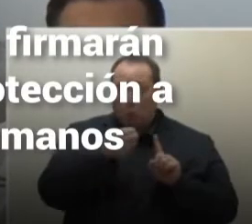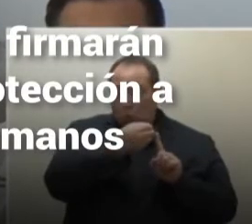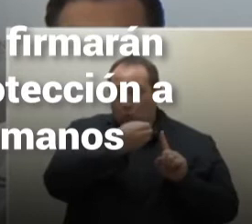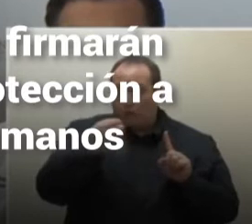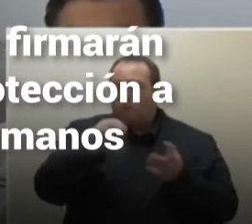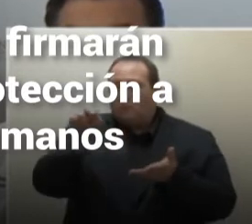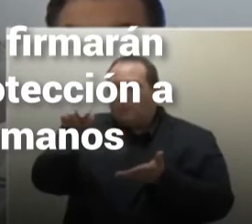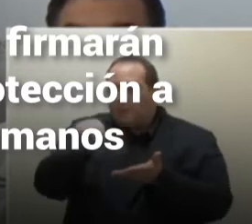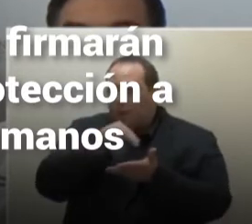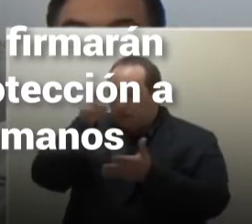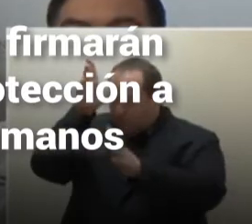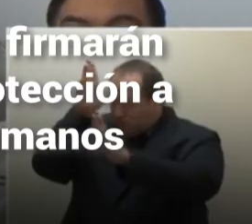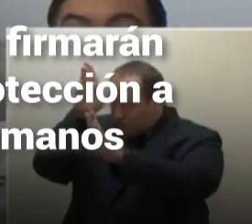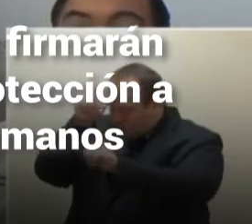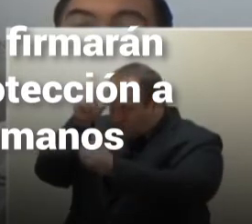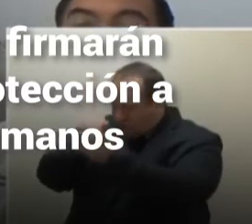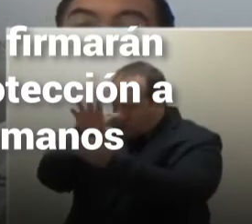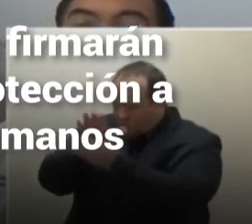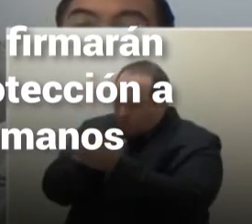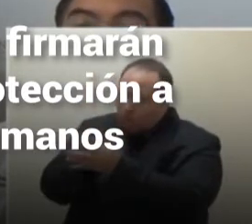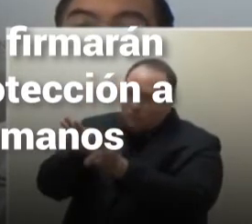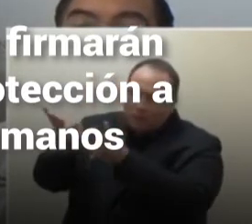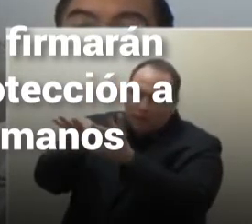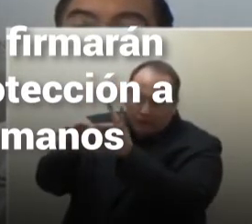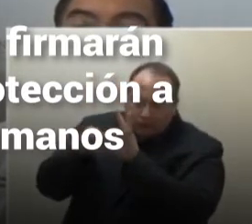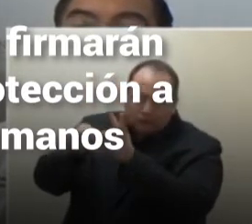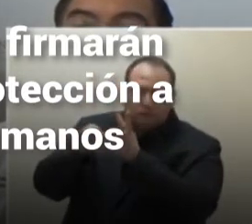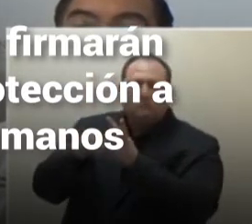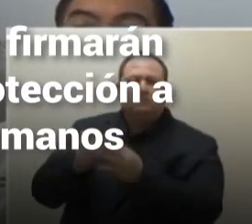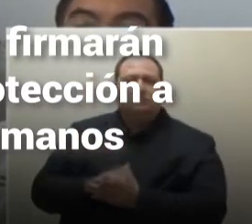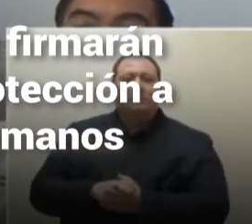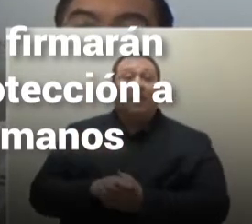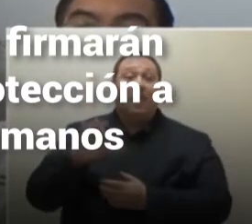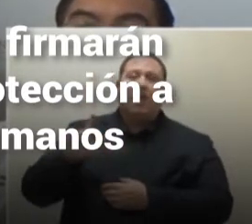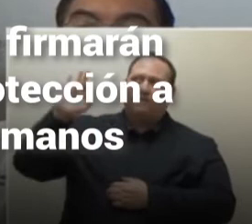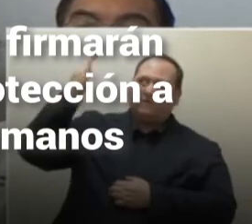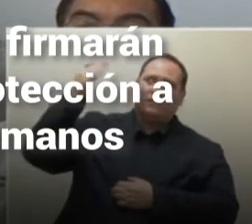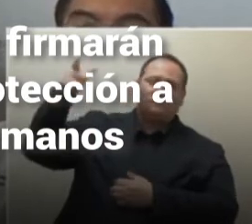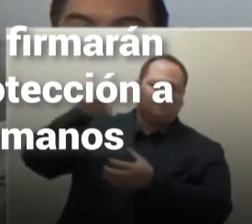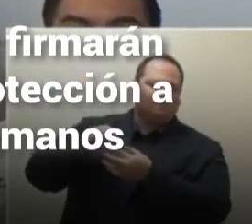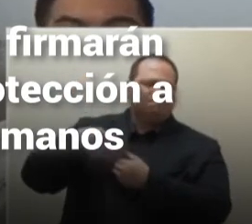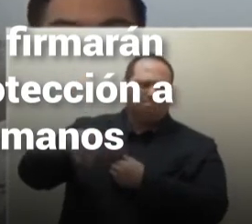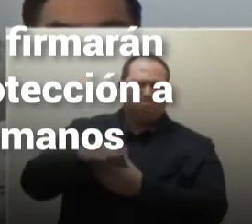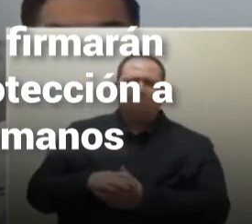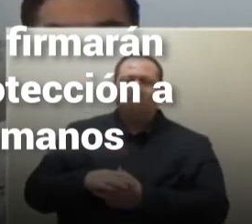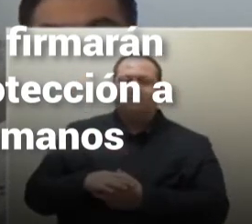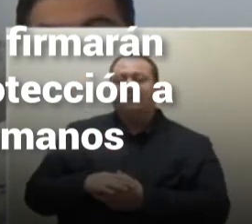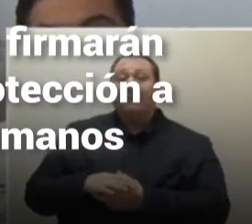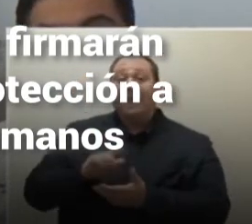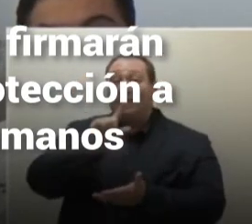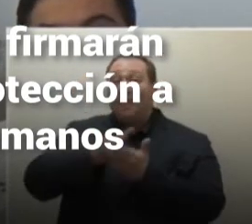firma de un convenio de coordinación con el mecanismo federal. Esto es regulado por la